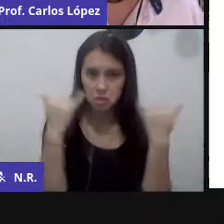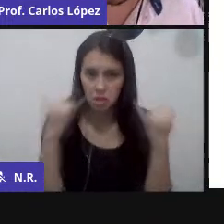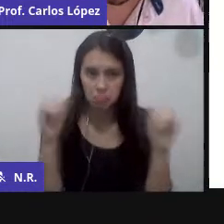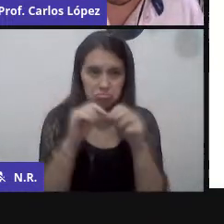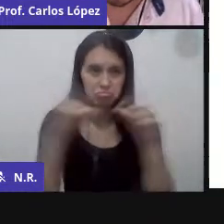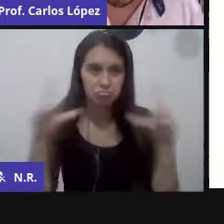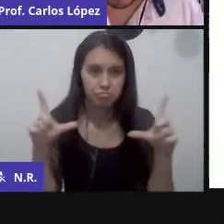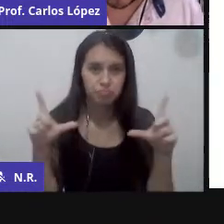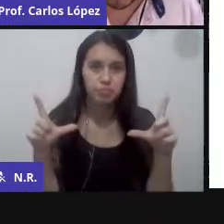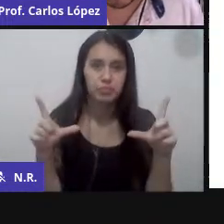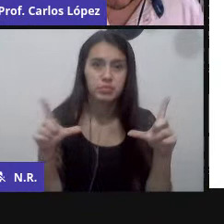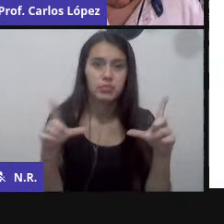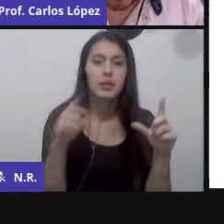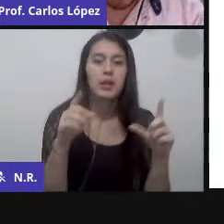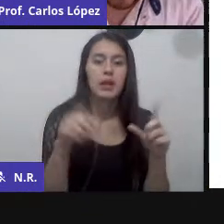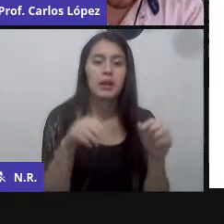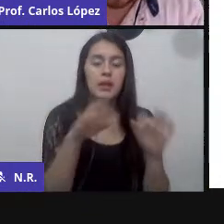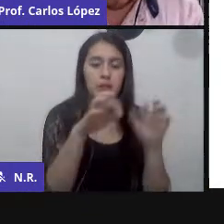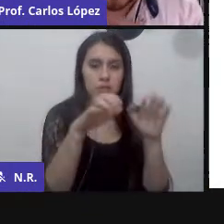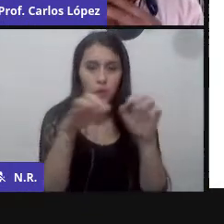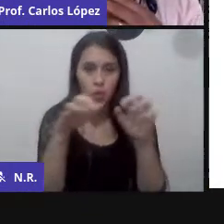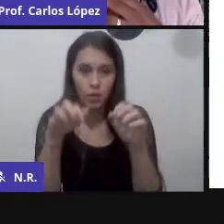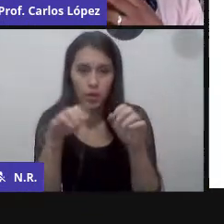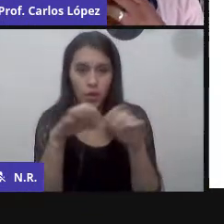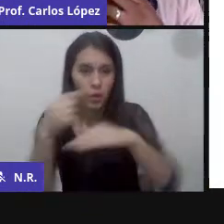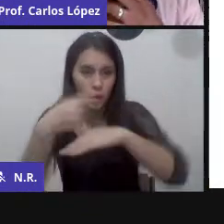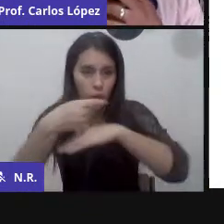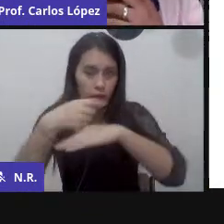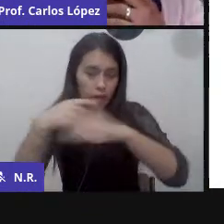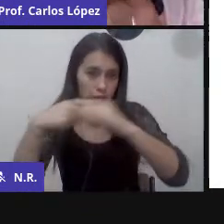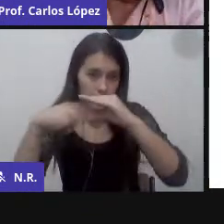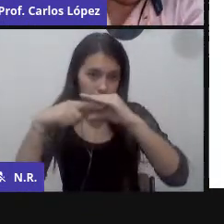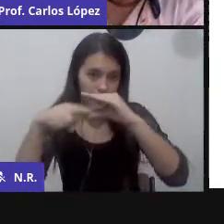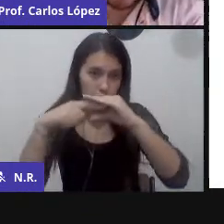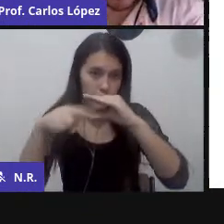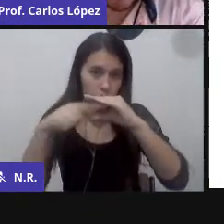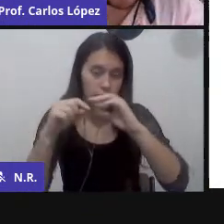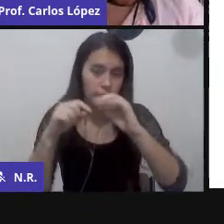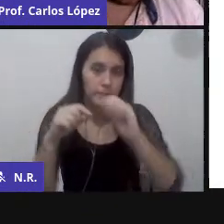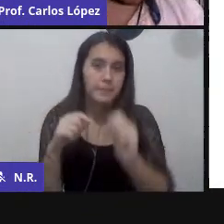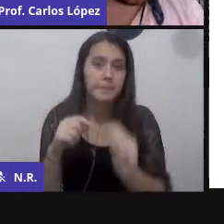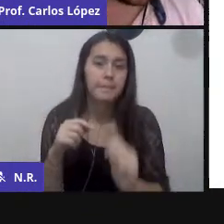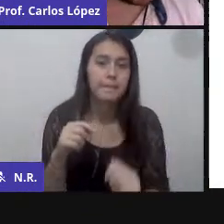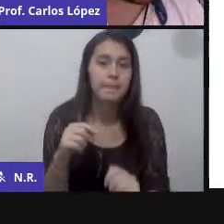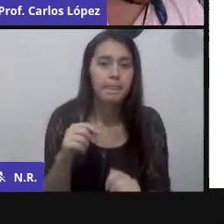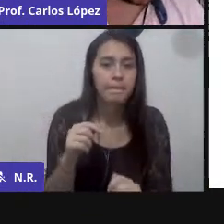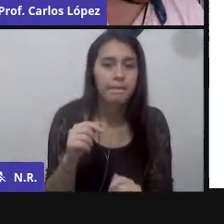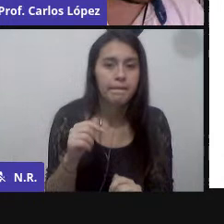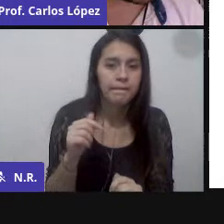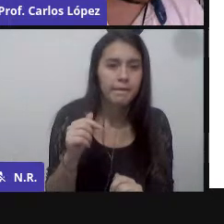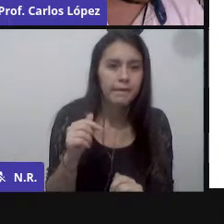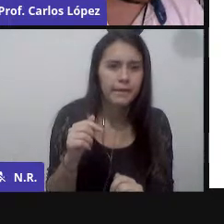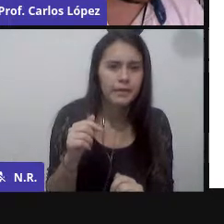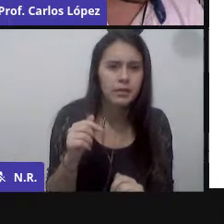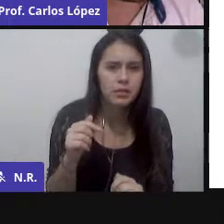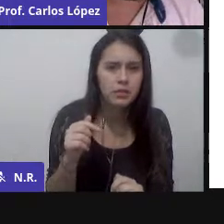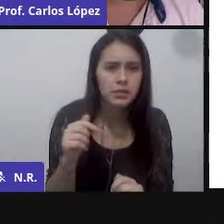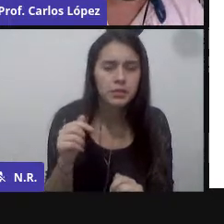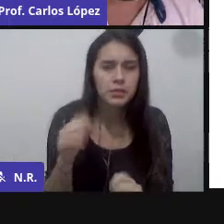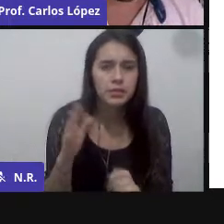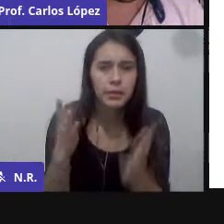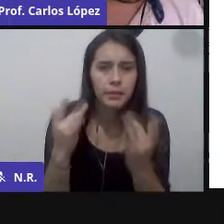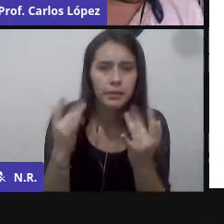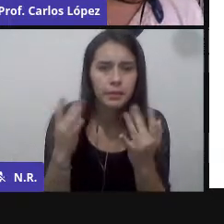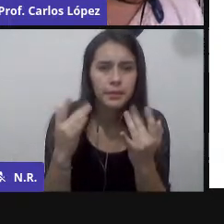Login, ponemos el correo, en este caso el correo mío, y va a llegar. Le dije, lo hice muy rápido, perdón.